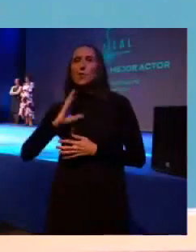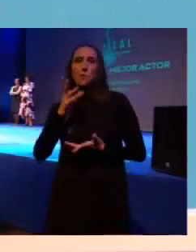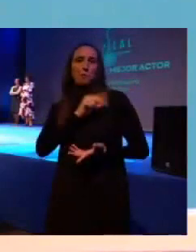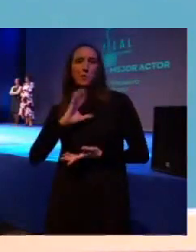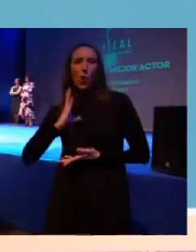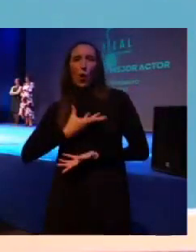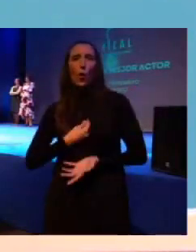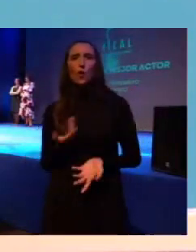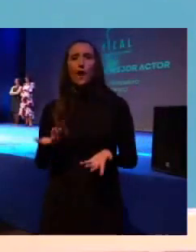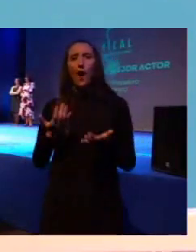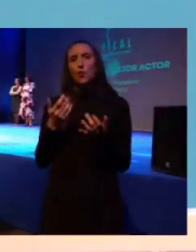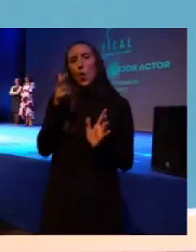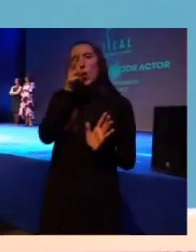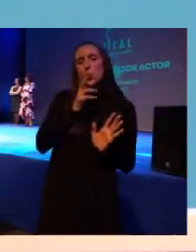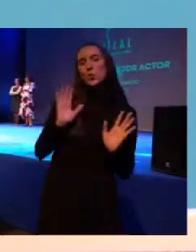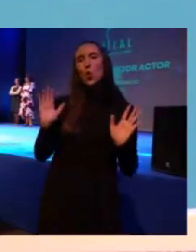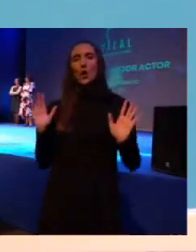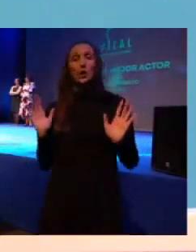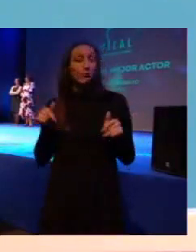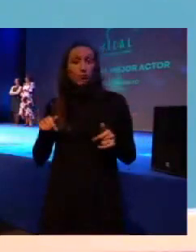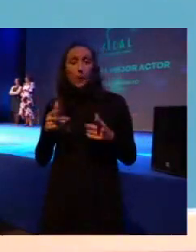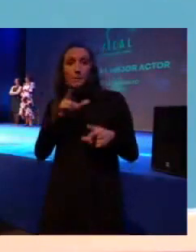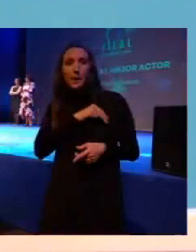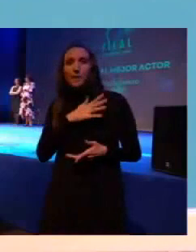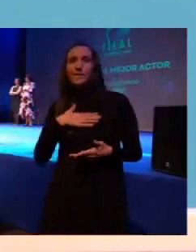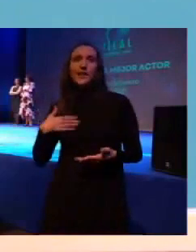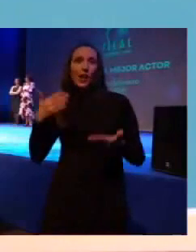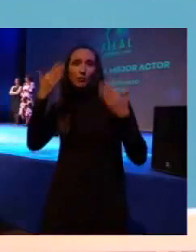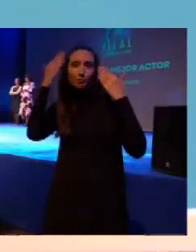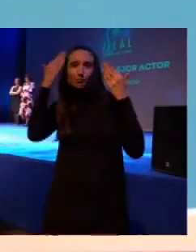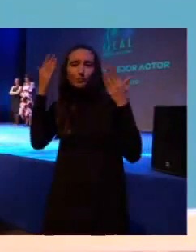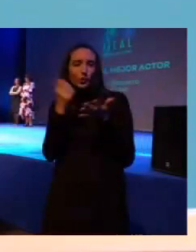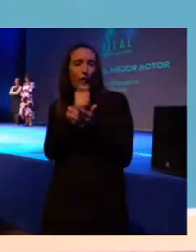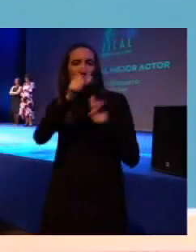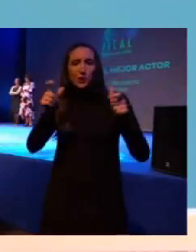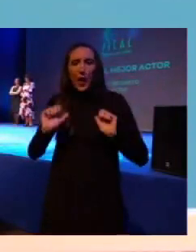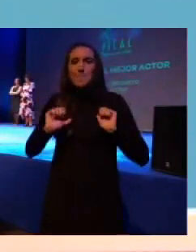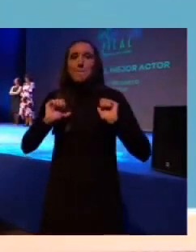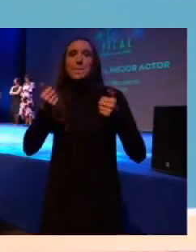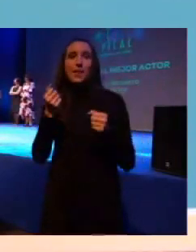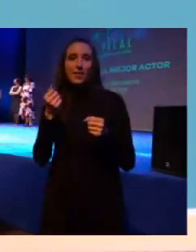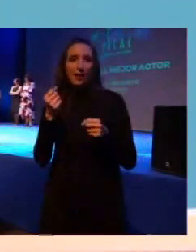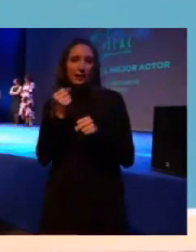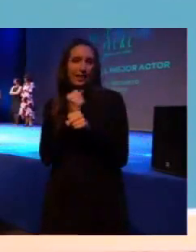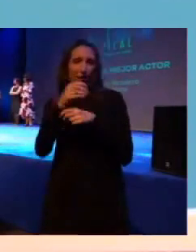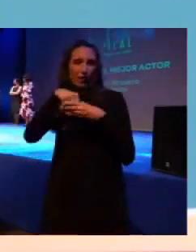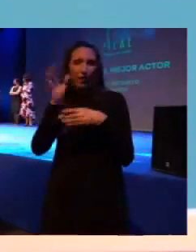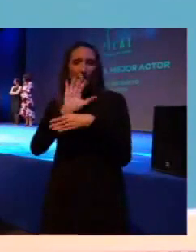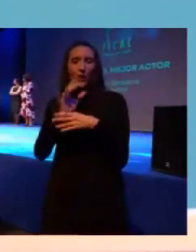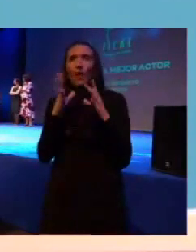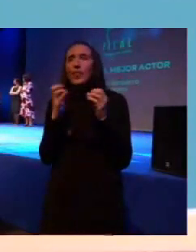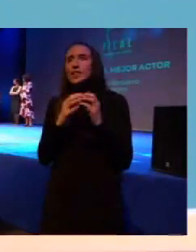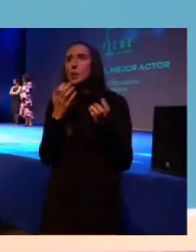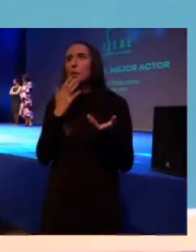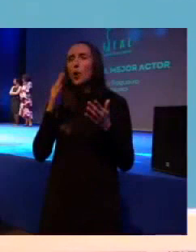estas cosas tan glamurosas. Yo este premio se lo quiero dedicar a toda esa gente que está empezando y que su deseo cuando se cierran en su cuarto a